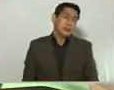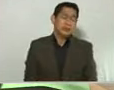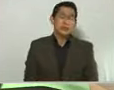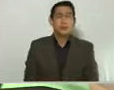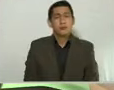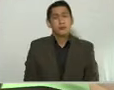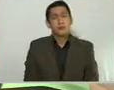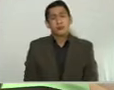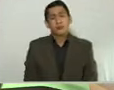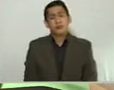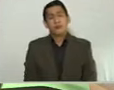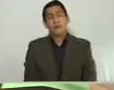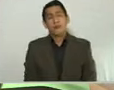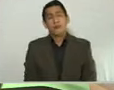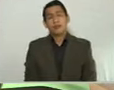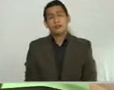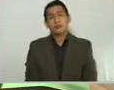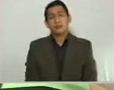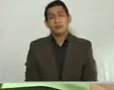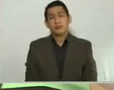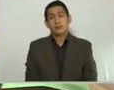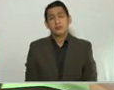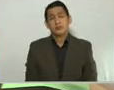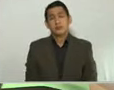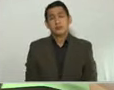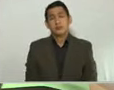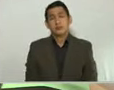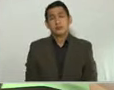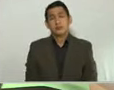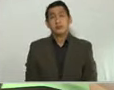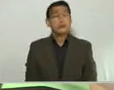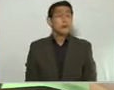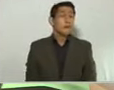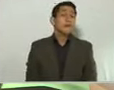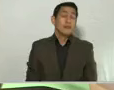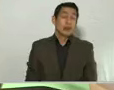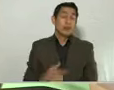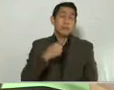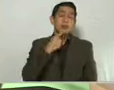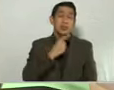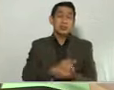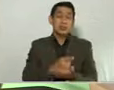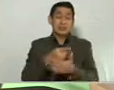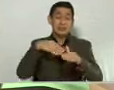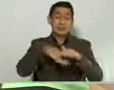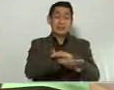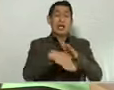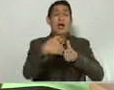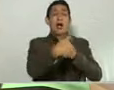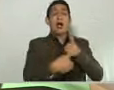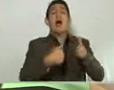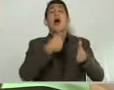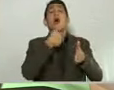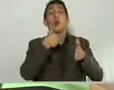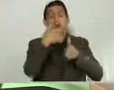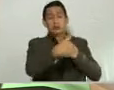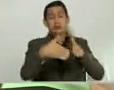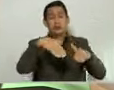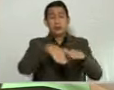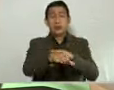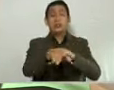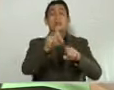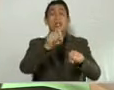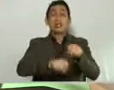diario en zonas donde ya tienen la tubería obsoleta de agua potable o alcantarillado. Por eso tenemos que trabajar junto